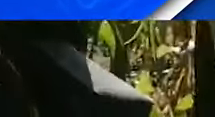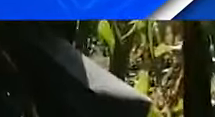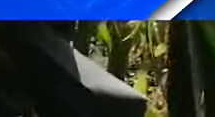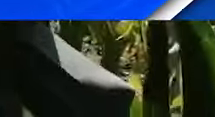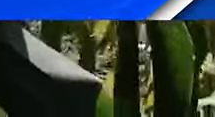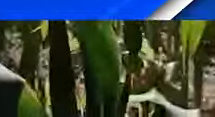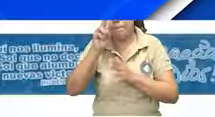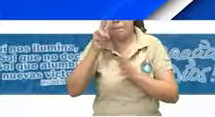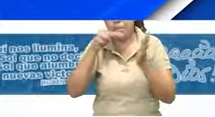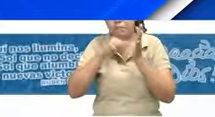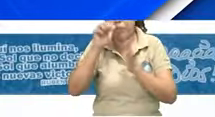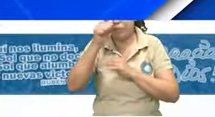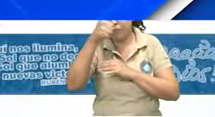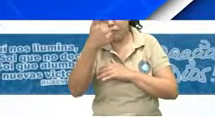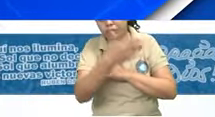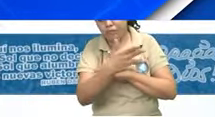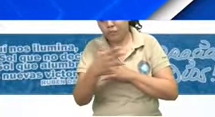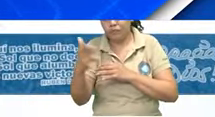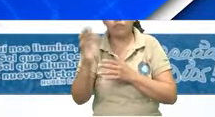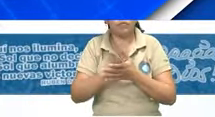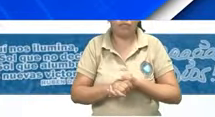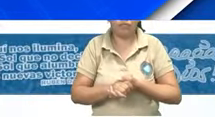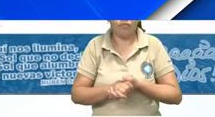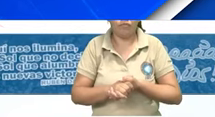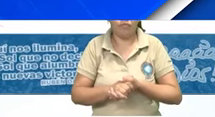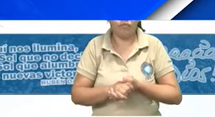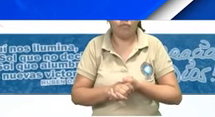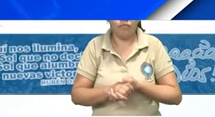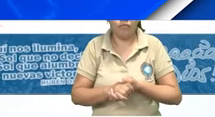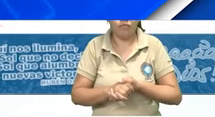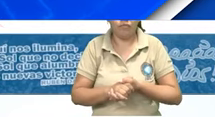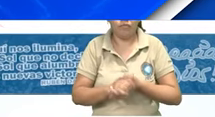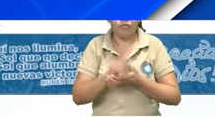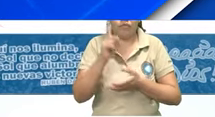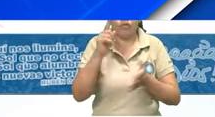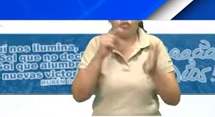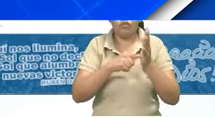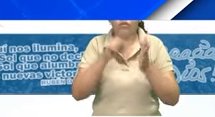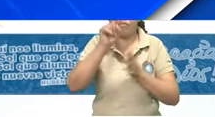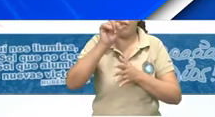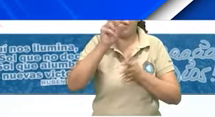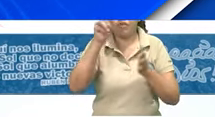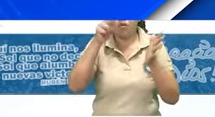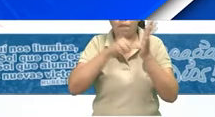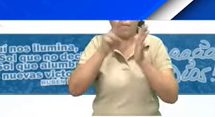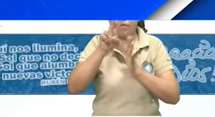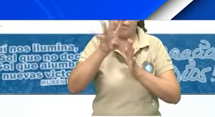soberanía alimentaria. Grano básico, se produjeron en 2014